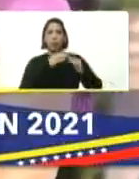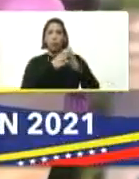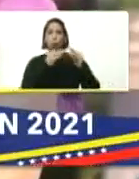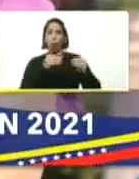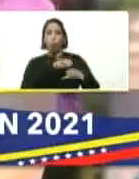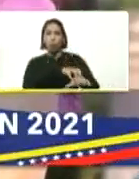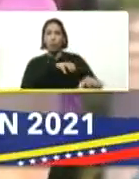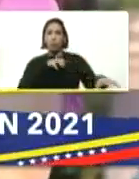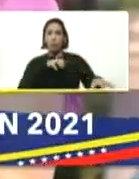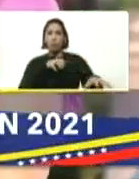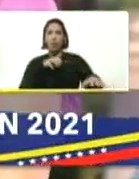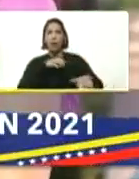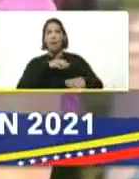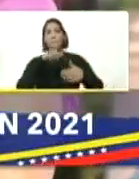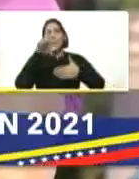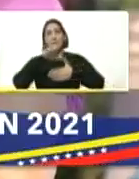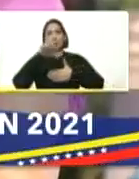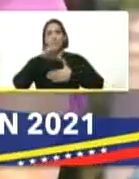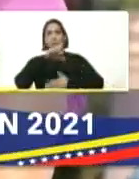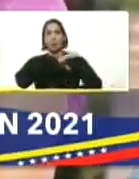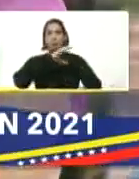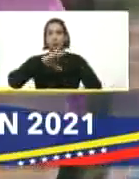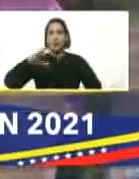el Caribe. Se fabrican